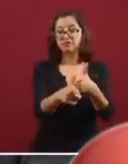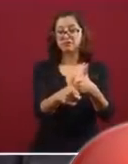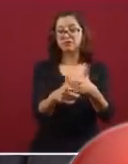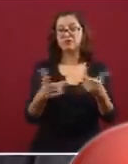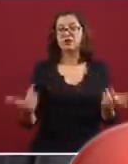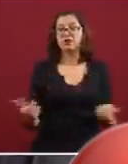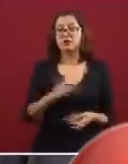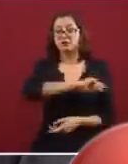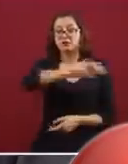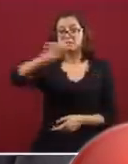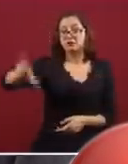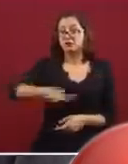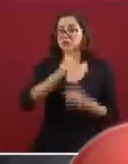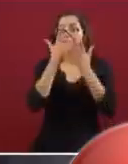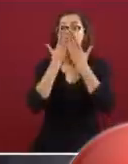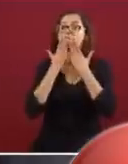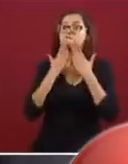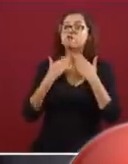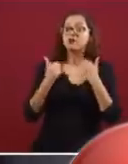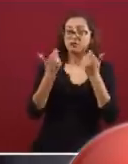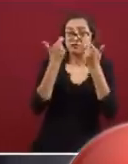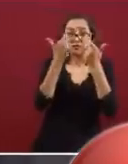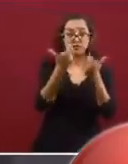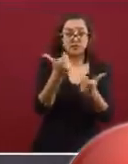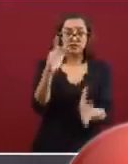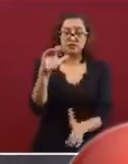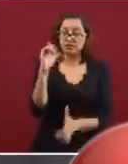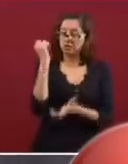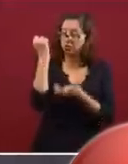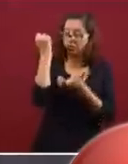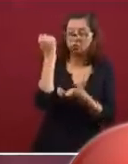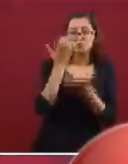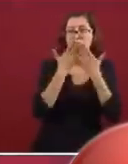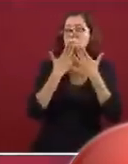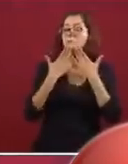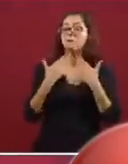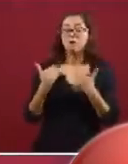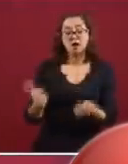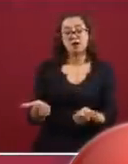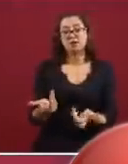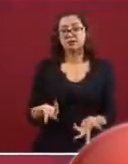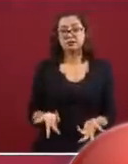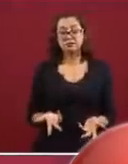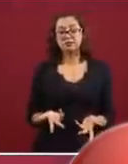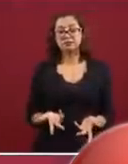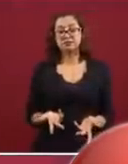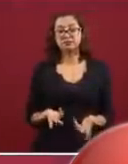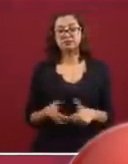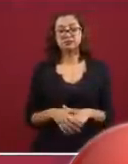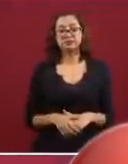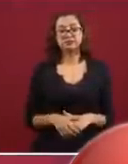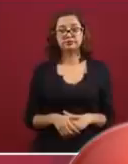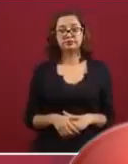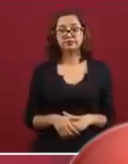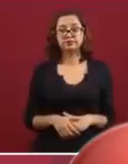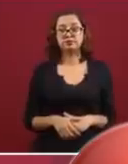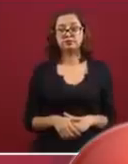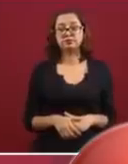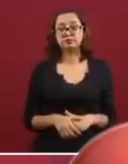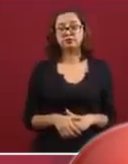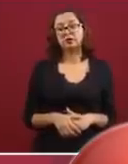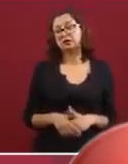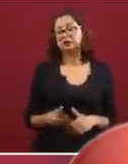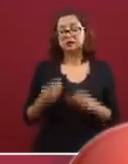va a haber déficit, y no le hace que sea impopular